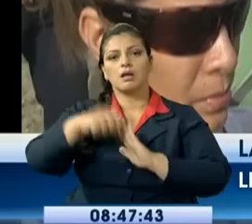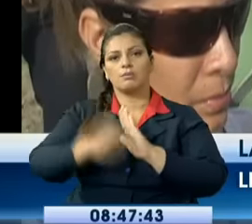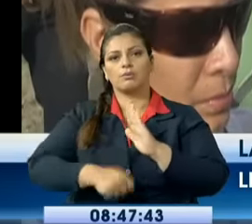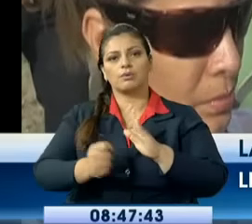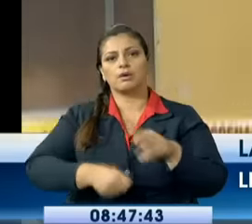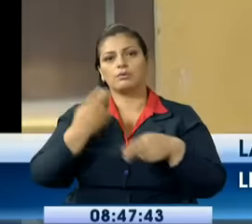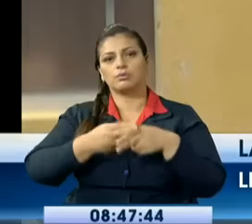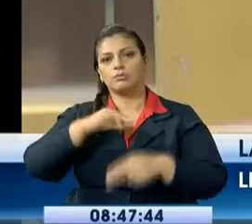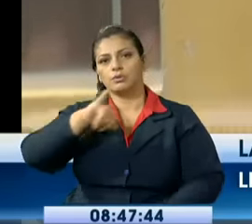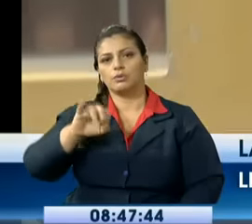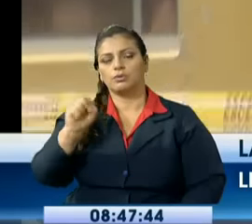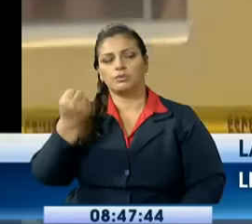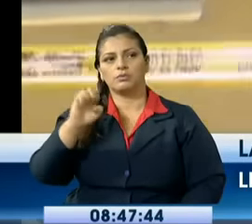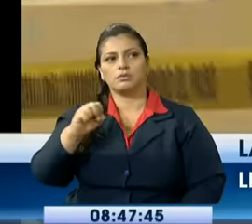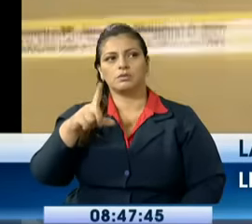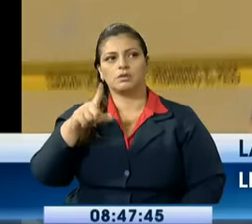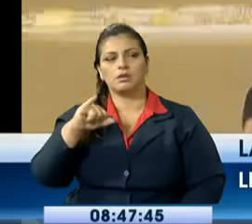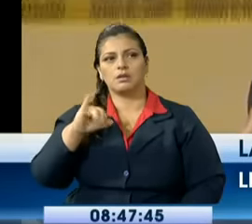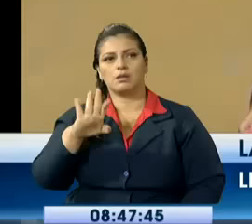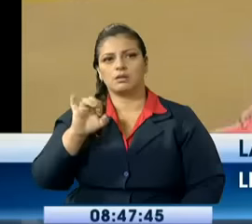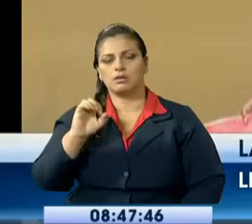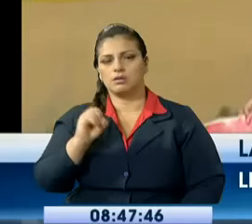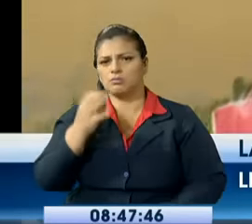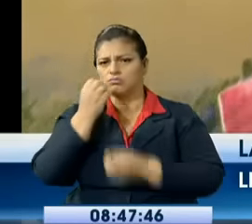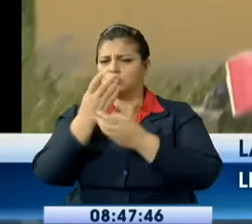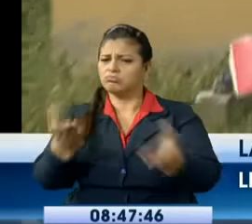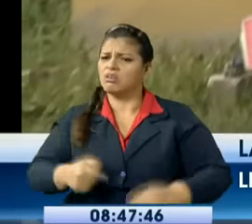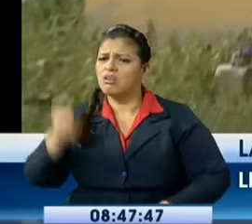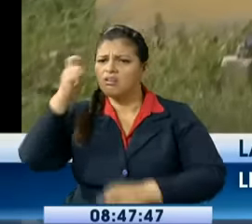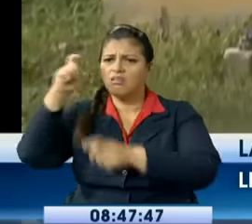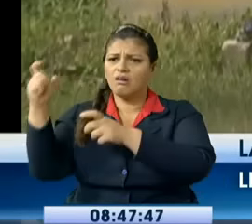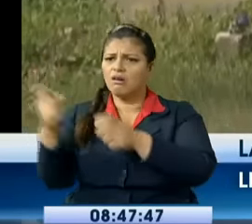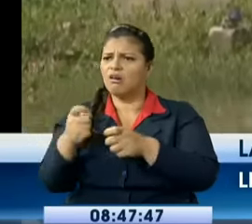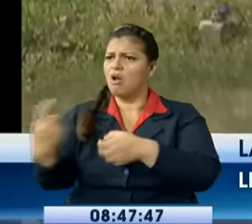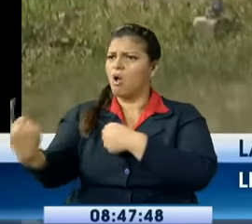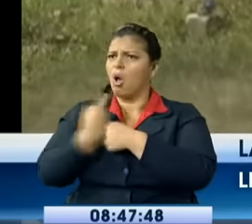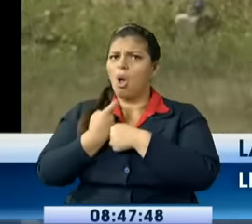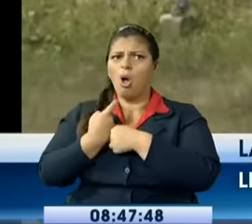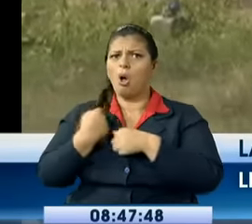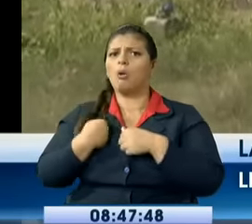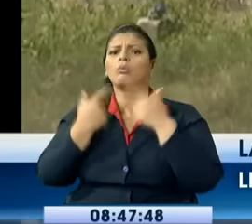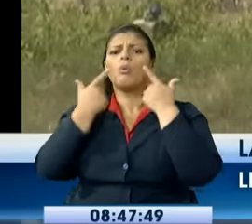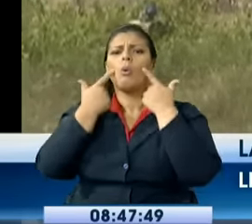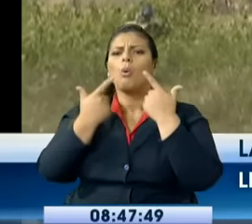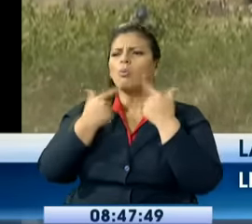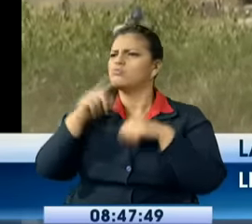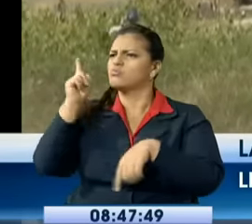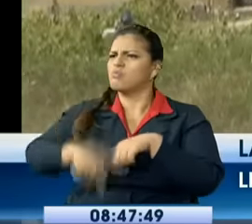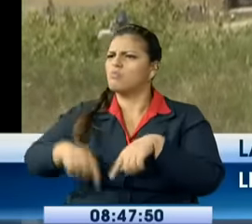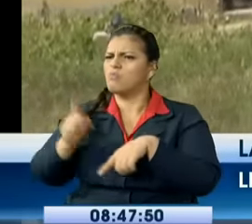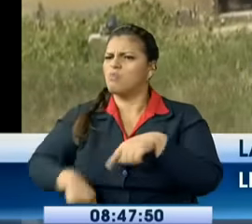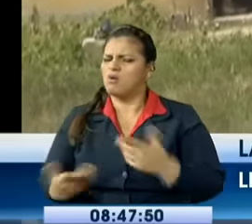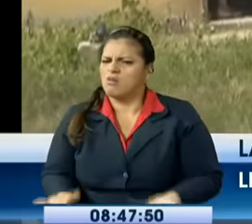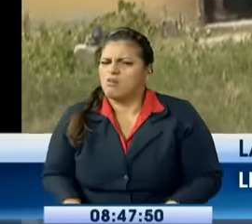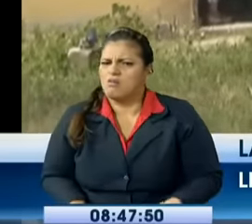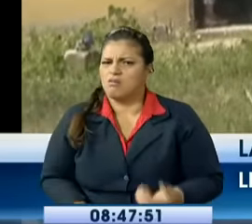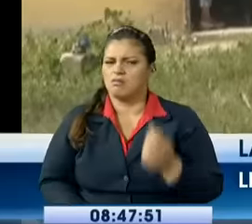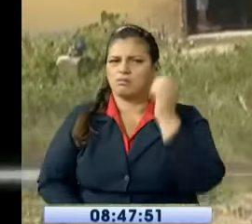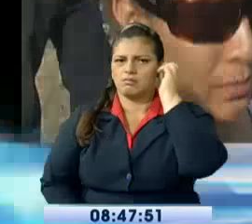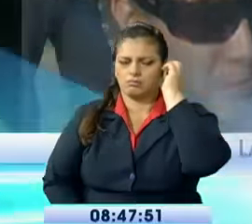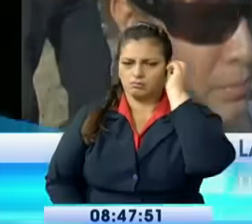El Rojo, denunció la restricción que hubo por parte de la fiscalía al impedirle vigilar de cerca el procedimiento de la reconstrucción